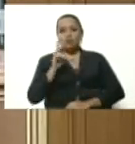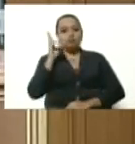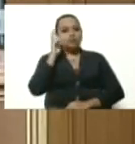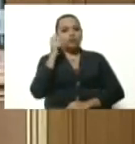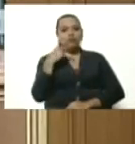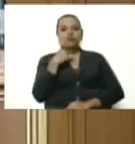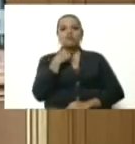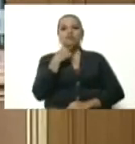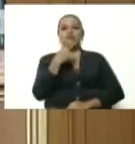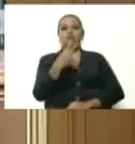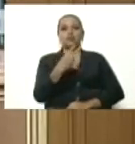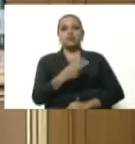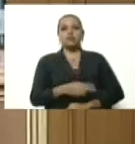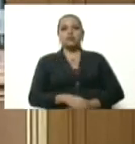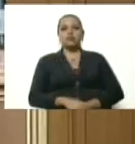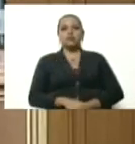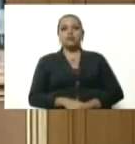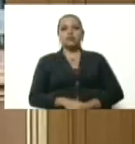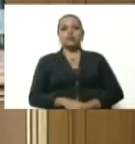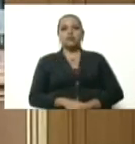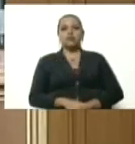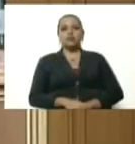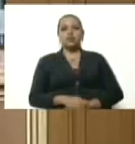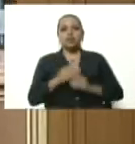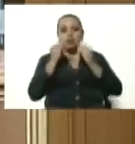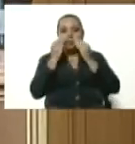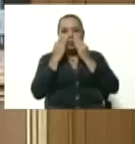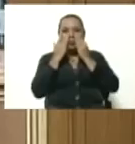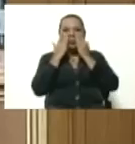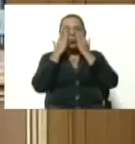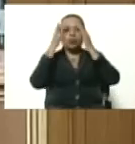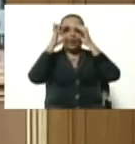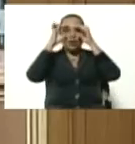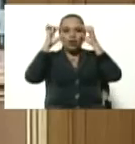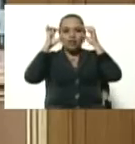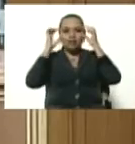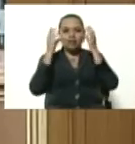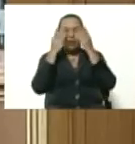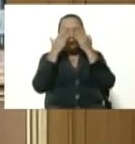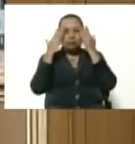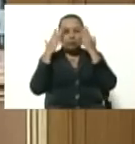los líquidos aquí y me empañan los lentes.